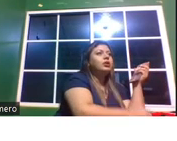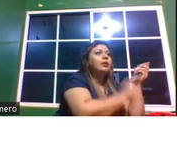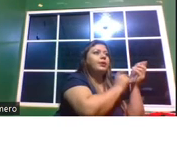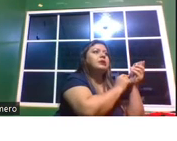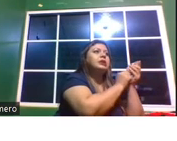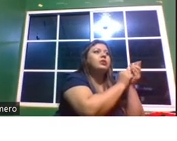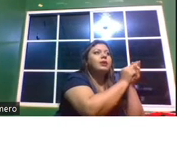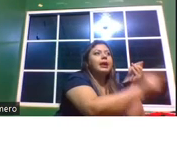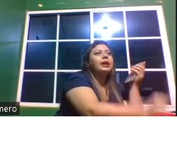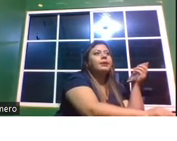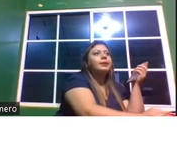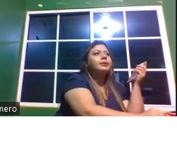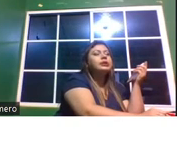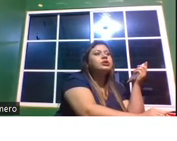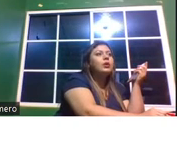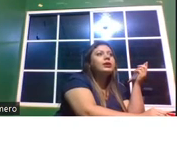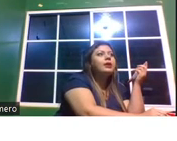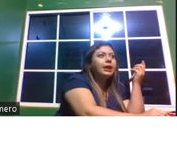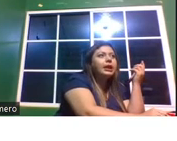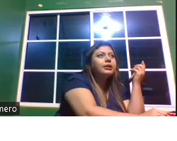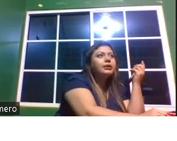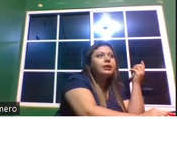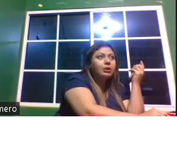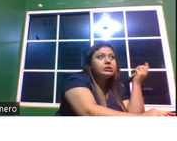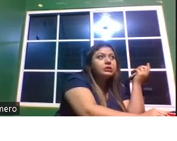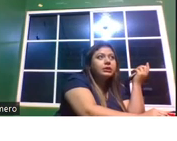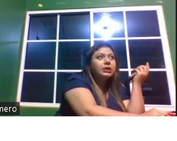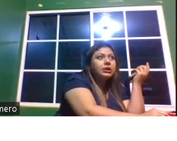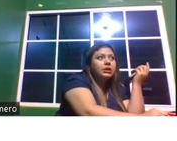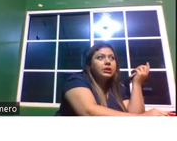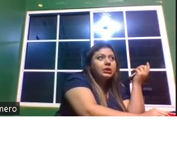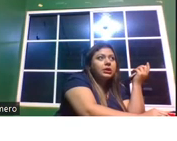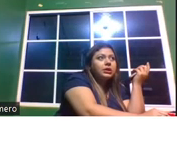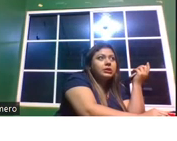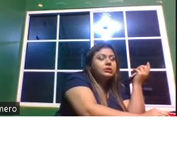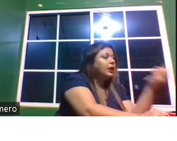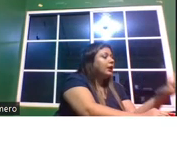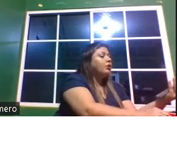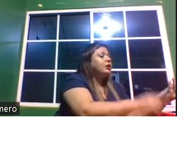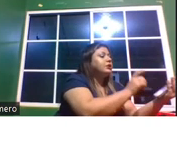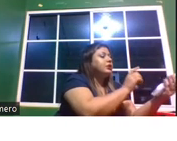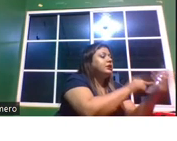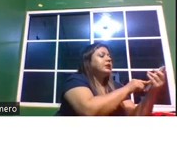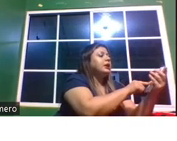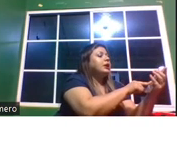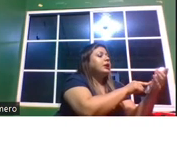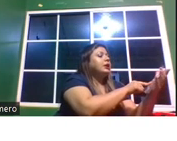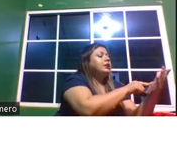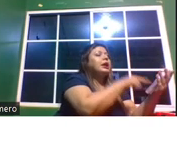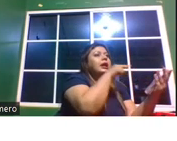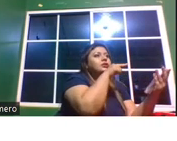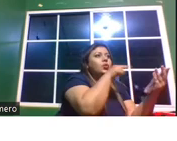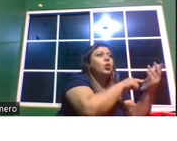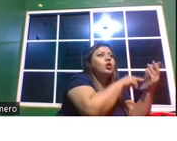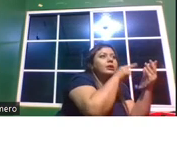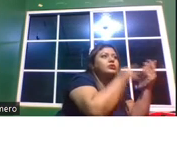eficiencia operativa. Hay que medir y mejorar la eficiencia de cómo se va a suministrar. Por ejemplo, si usted está en un proceso administrativo o un proceso